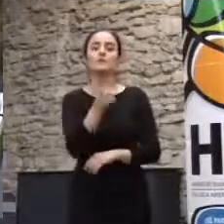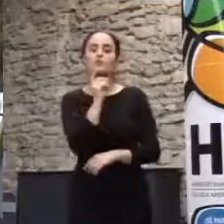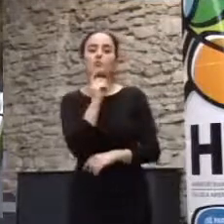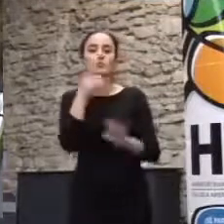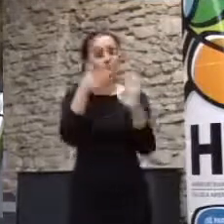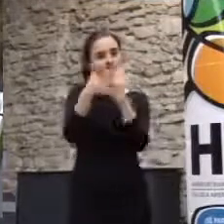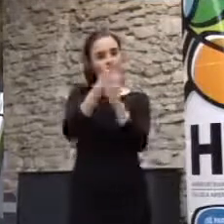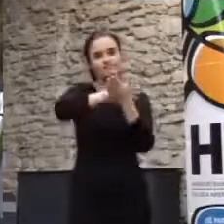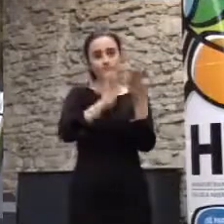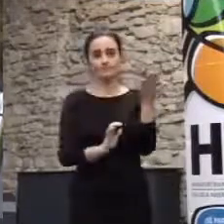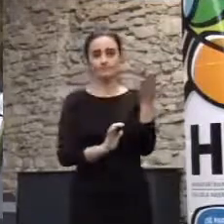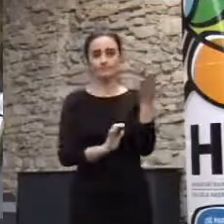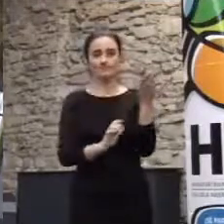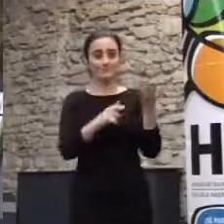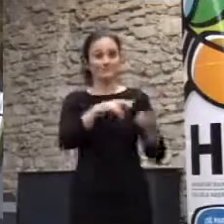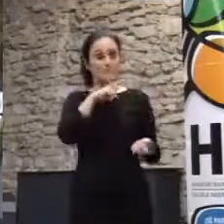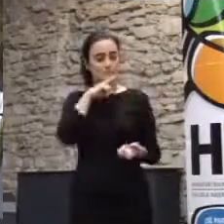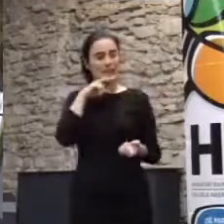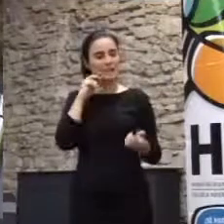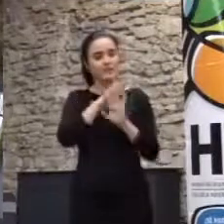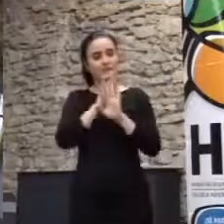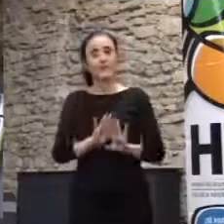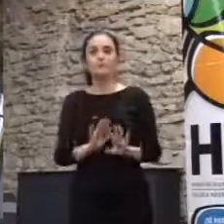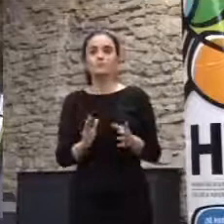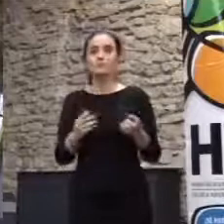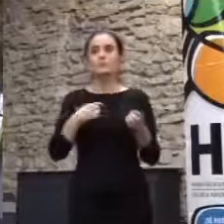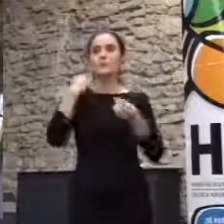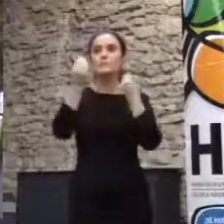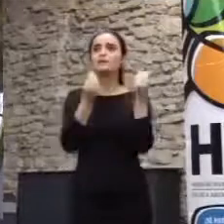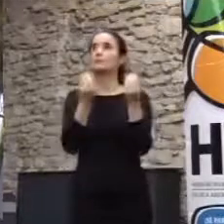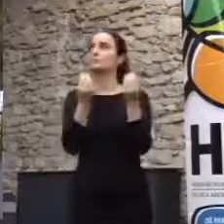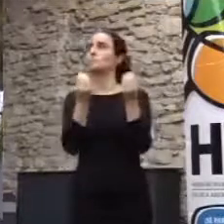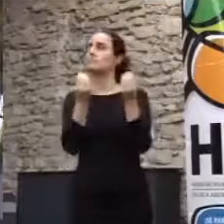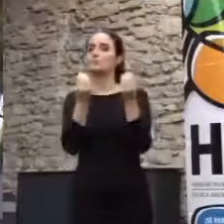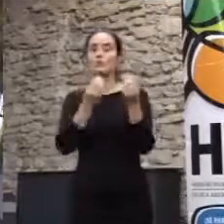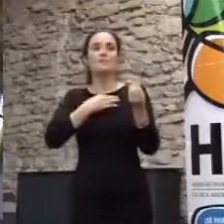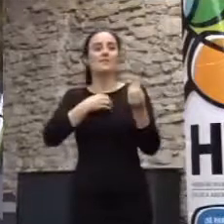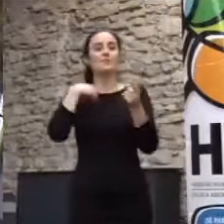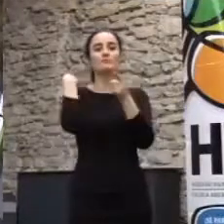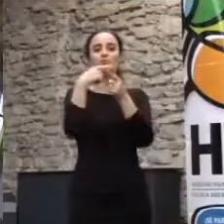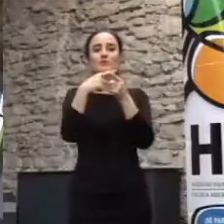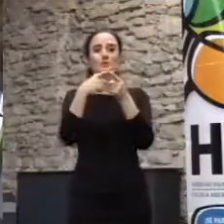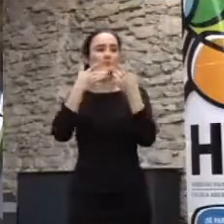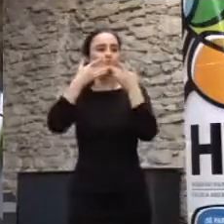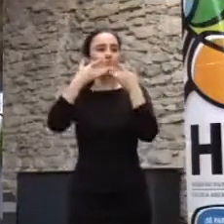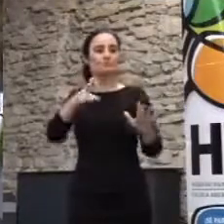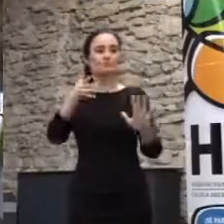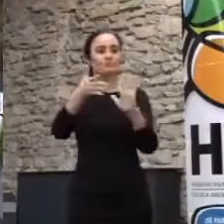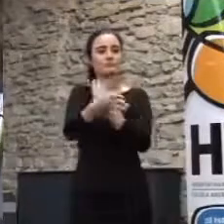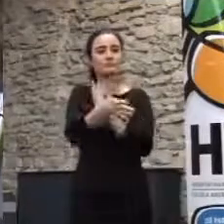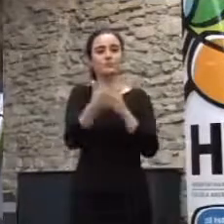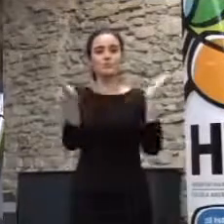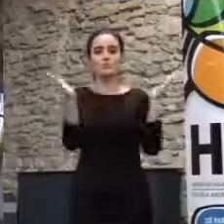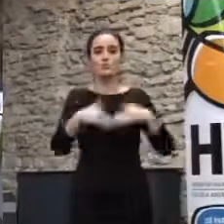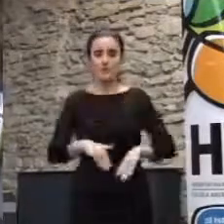Y en ese balance de todo eso, pues igual no es un relato puro de hechos. Y luego tenemos